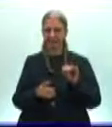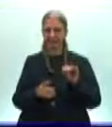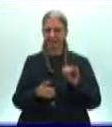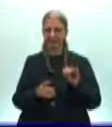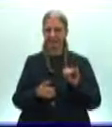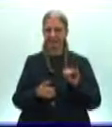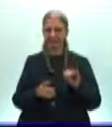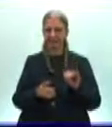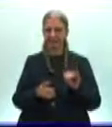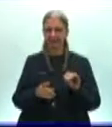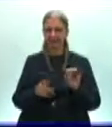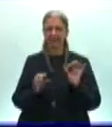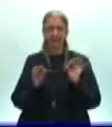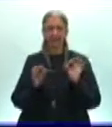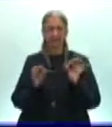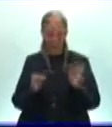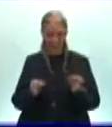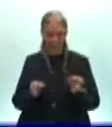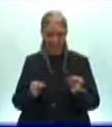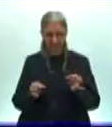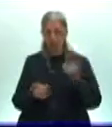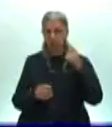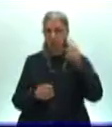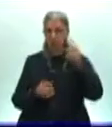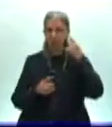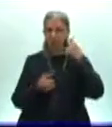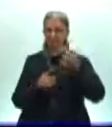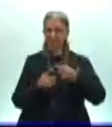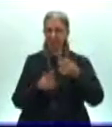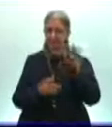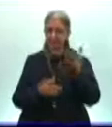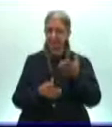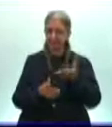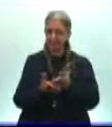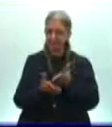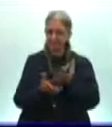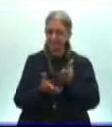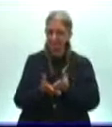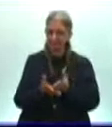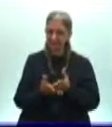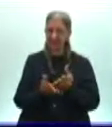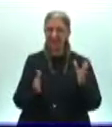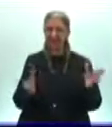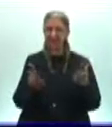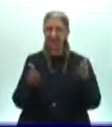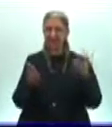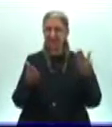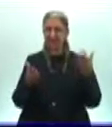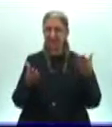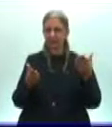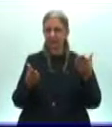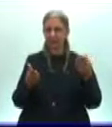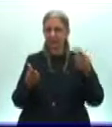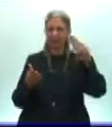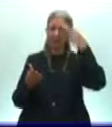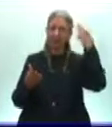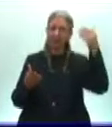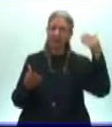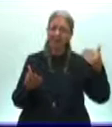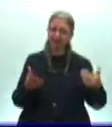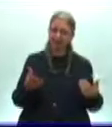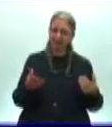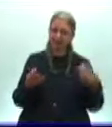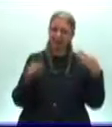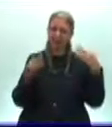estamos intencionando el objetivo de estas clases al desarrollo de sus habilidades profesionales, a la vez que